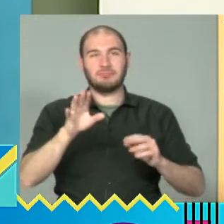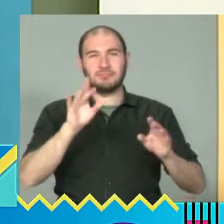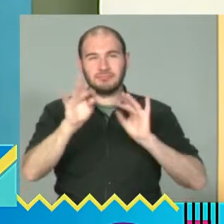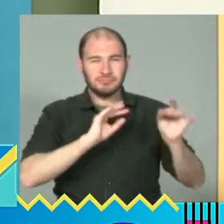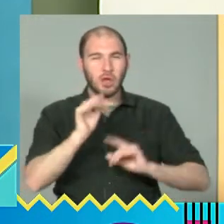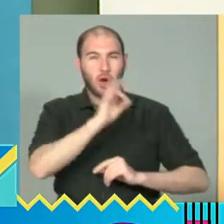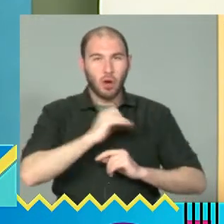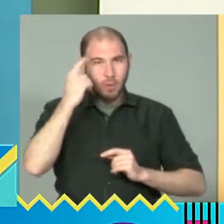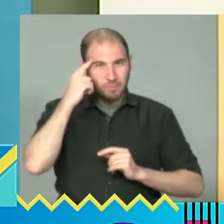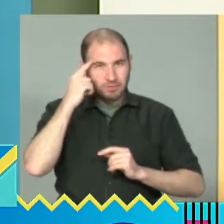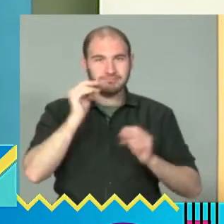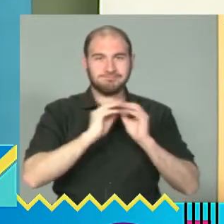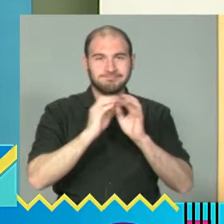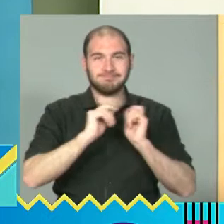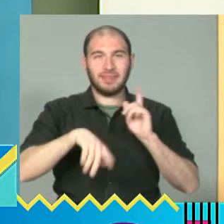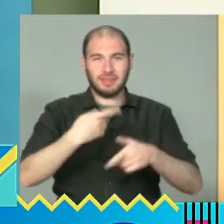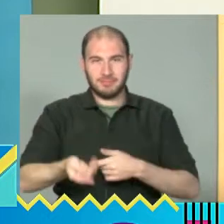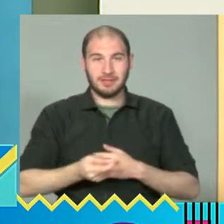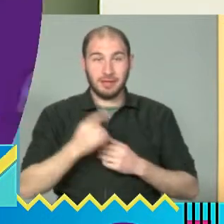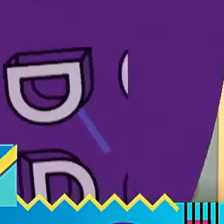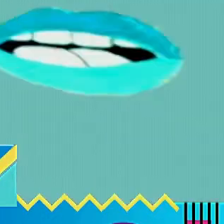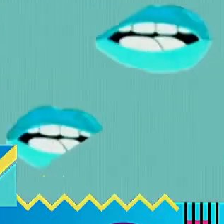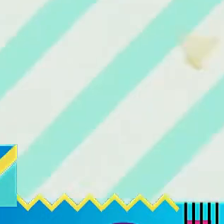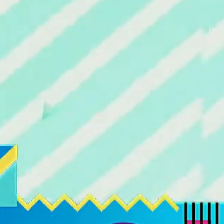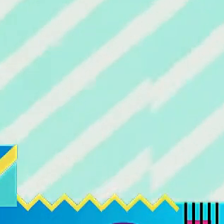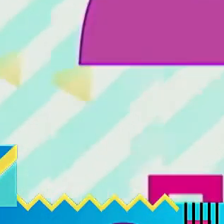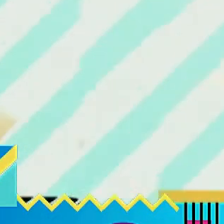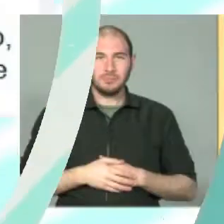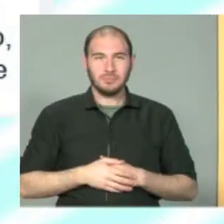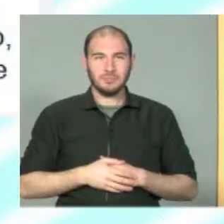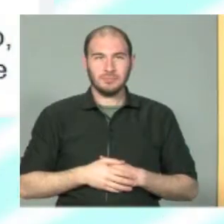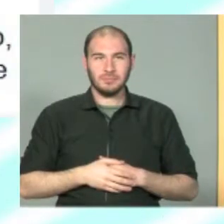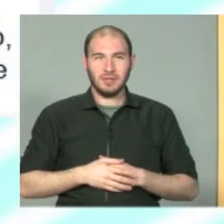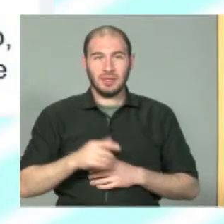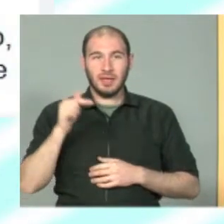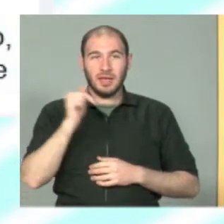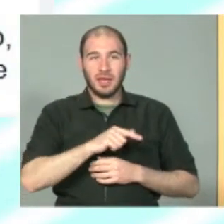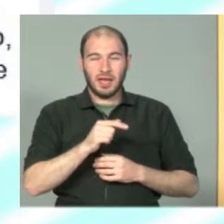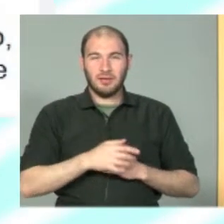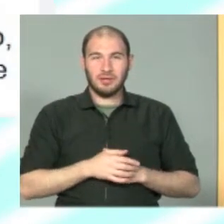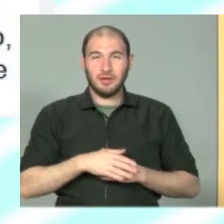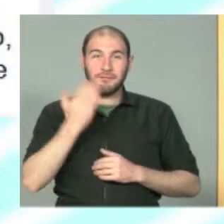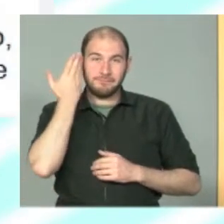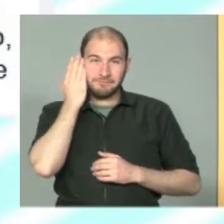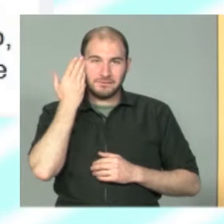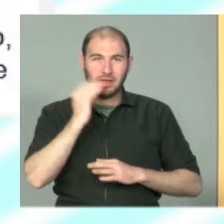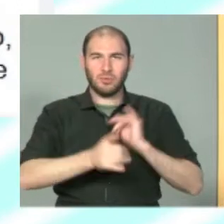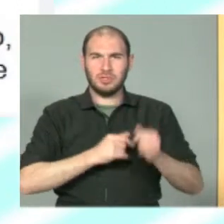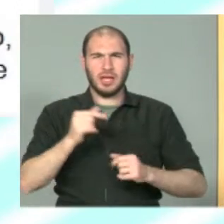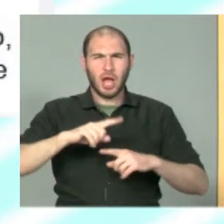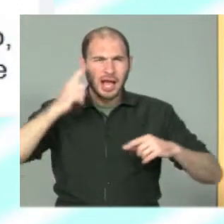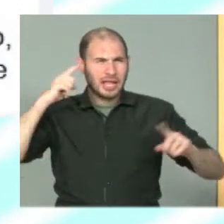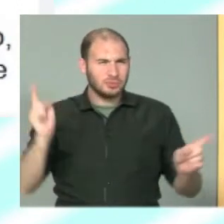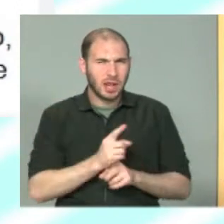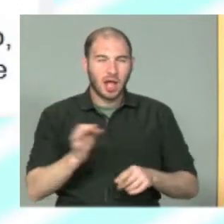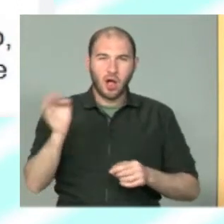ciertas opiniones que las podemos debatir después aquí. Vamos a pasar entonces por las redes sociales. En este caso nos vamos a Facebook y dice, ¿será